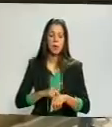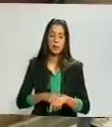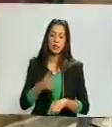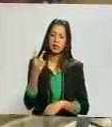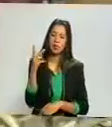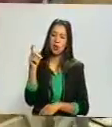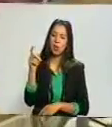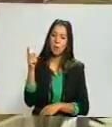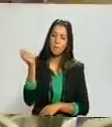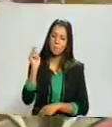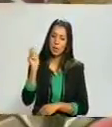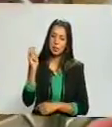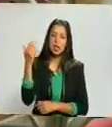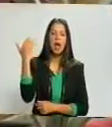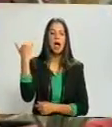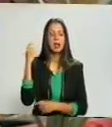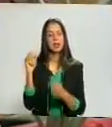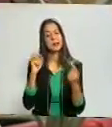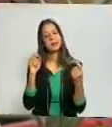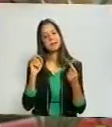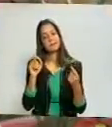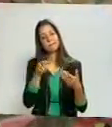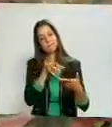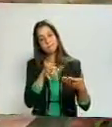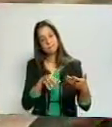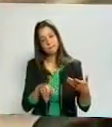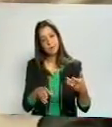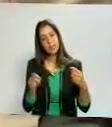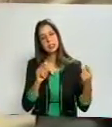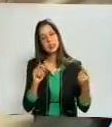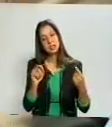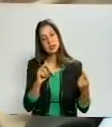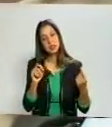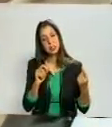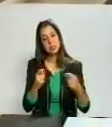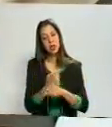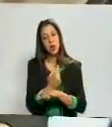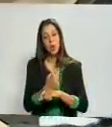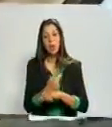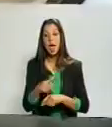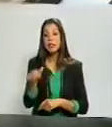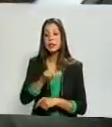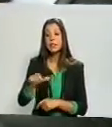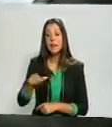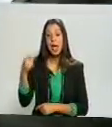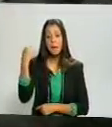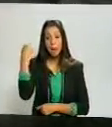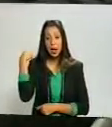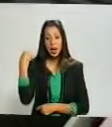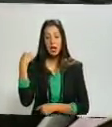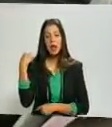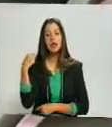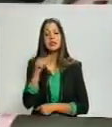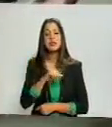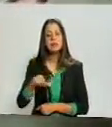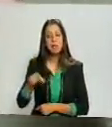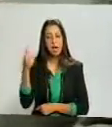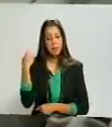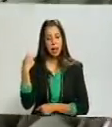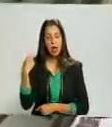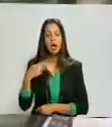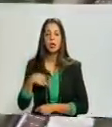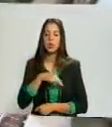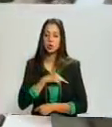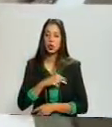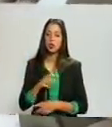meses que le dimos una primera vuelta, y la semana pasada en la cual